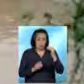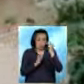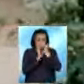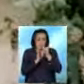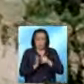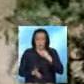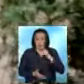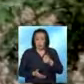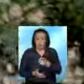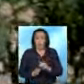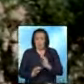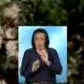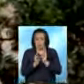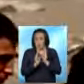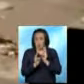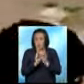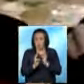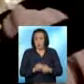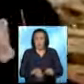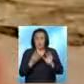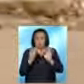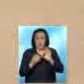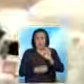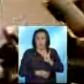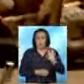al WhatsApp de Latina,